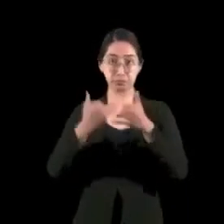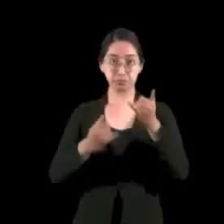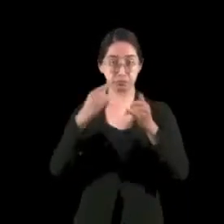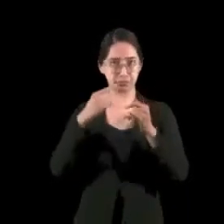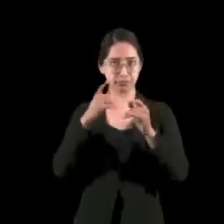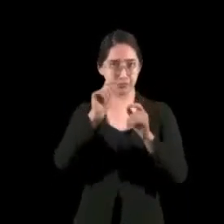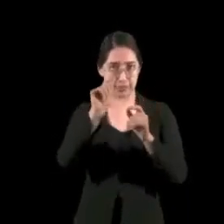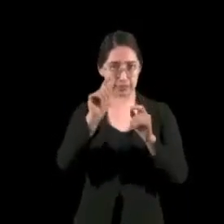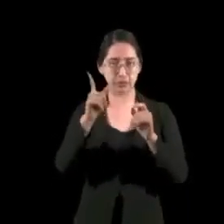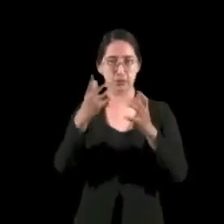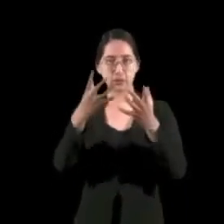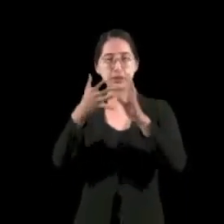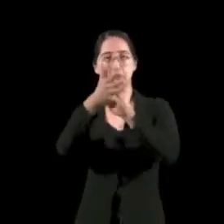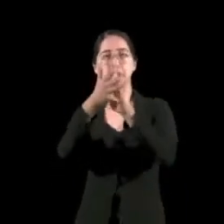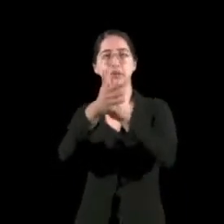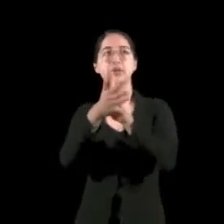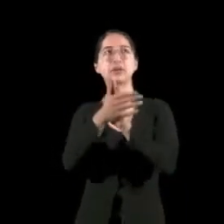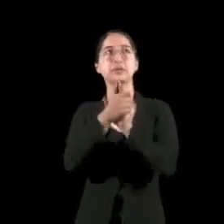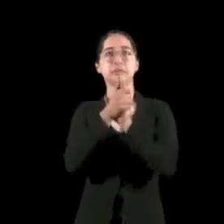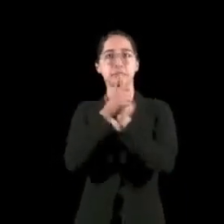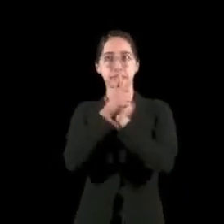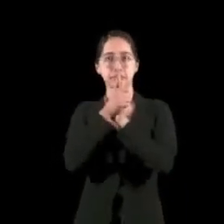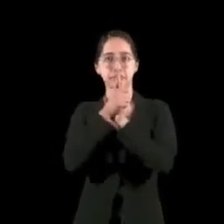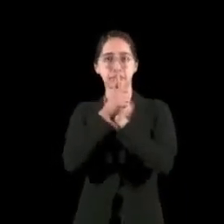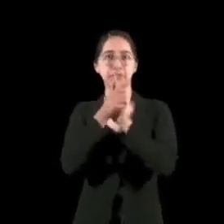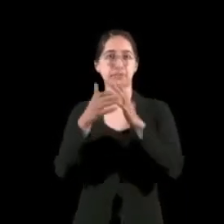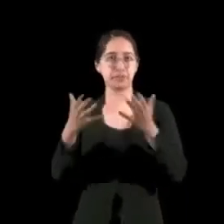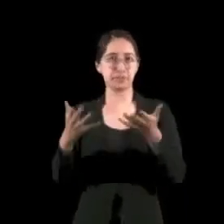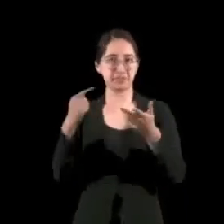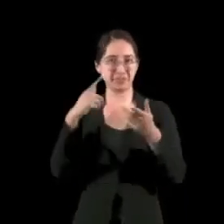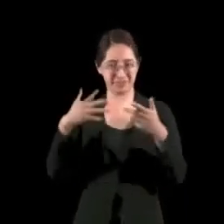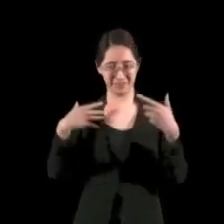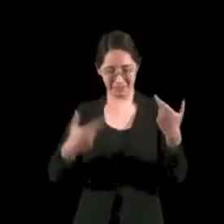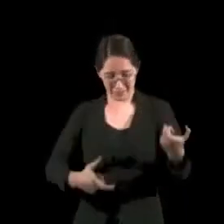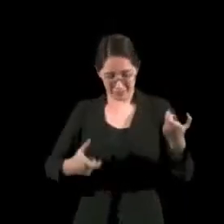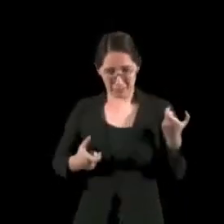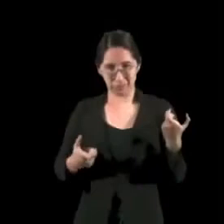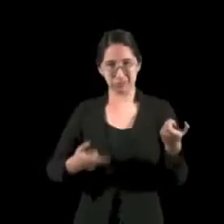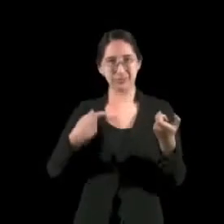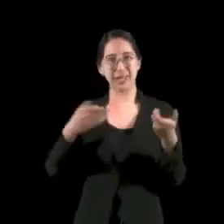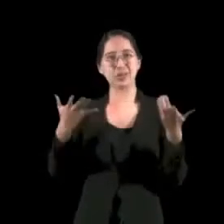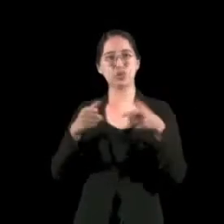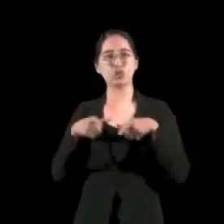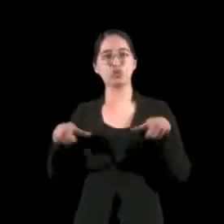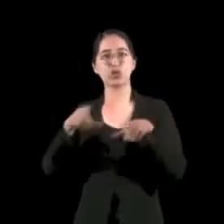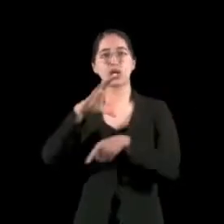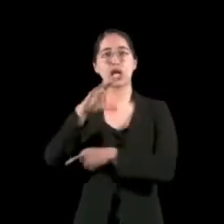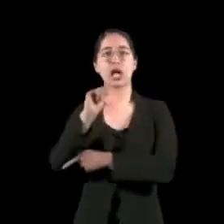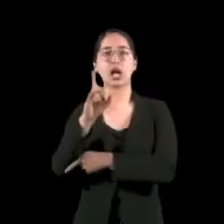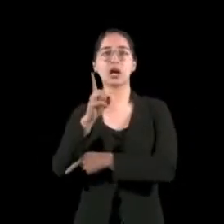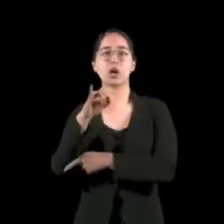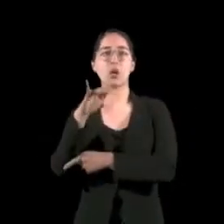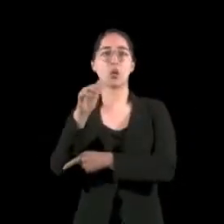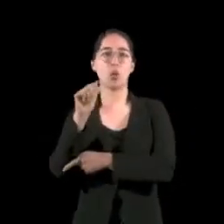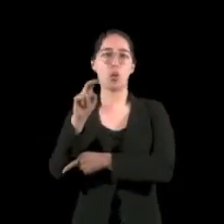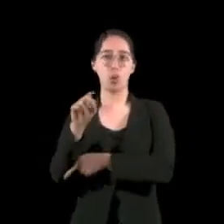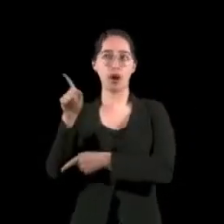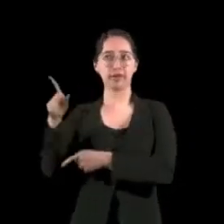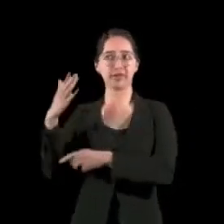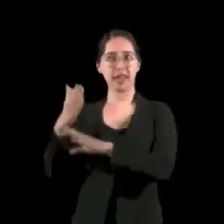visita que preguntaba. Mire, ese fenómeno conocimos en el Caguán. A los mafiosos les pedíamos, les exigíamos,